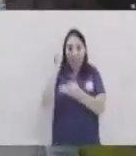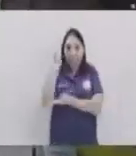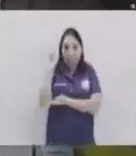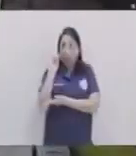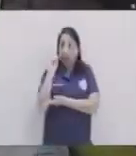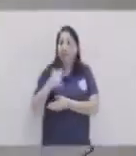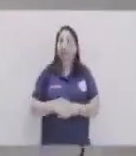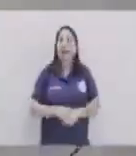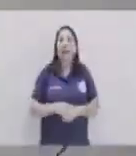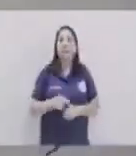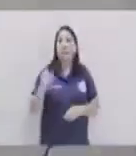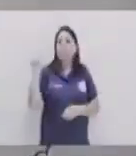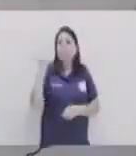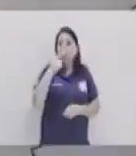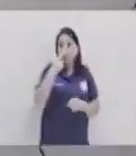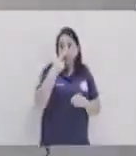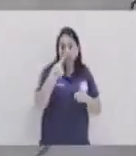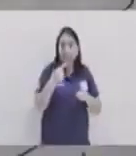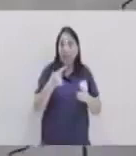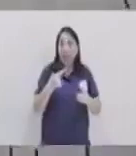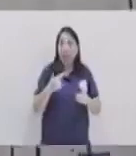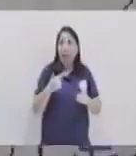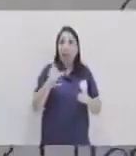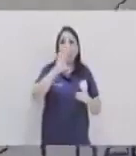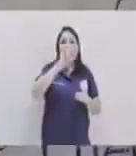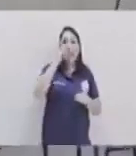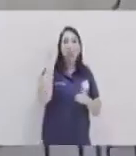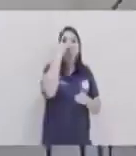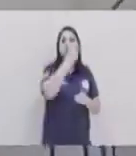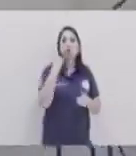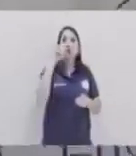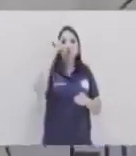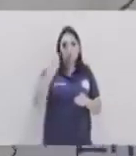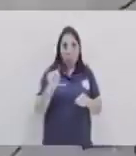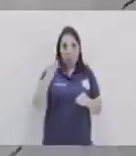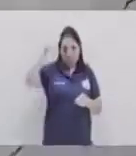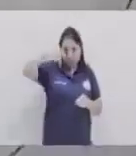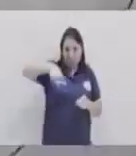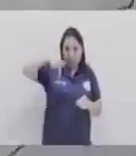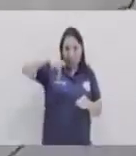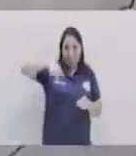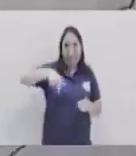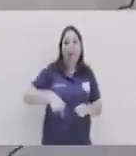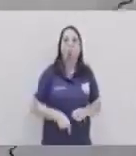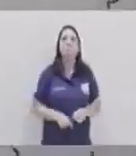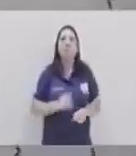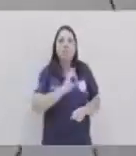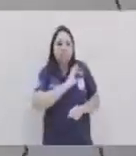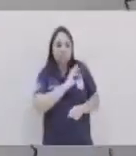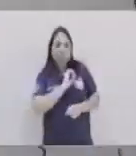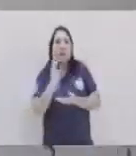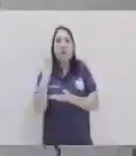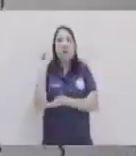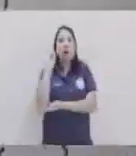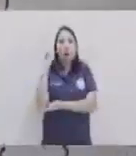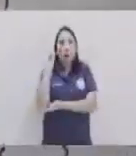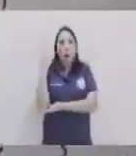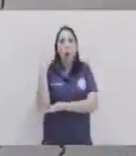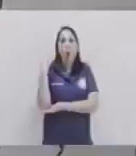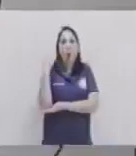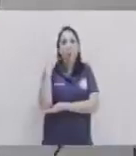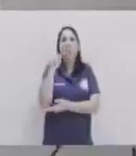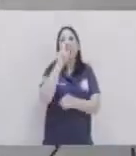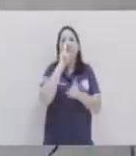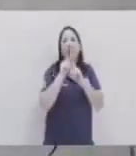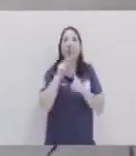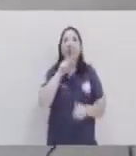Como indiqué, estuvieron localizados acá, Perú, Bolivia, Ecuador, Chile y alguna parte de Colombia. También era oral. Más que todo, si te das